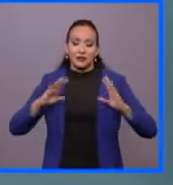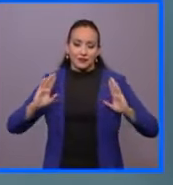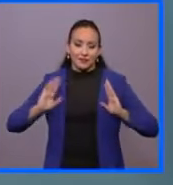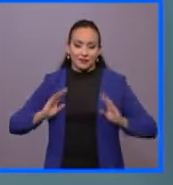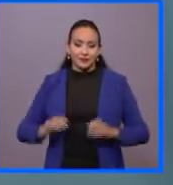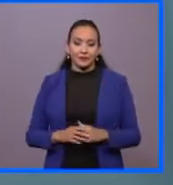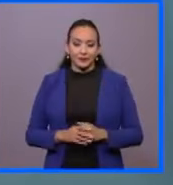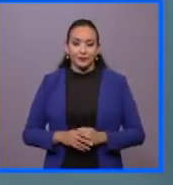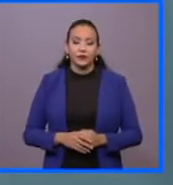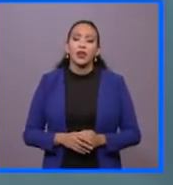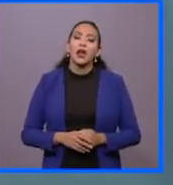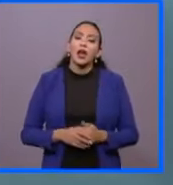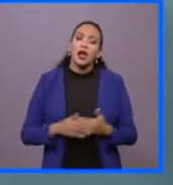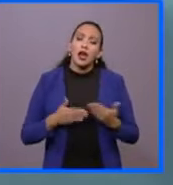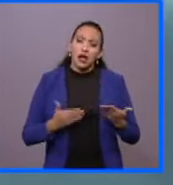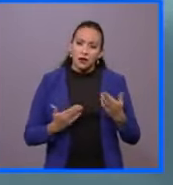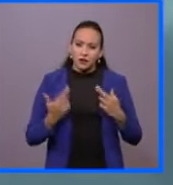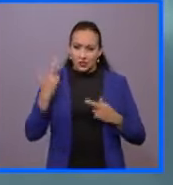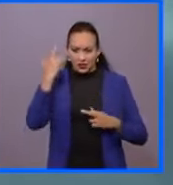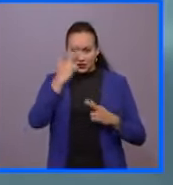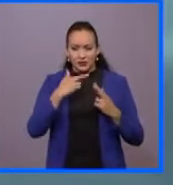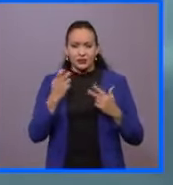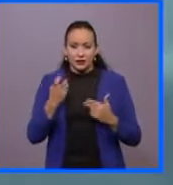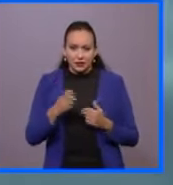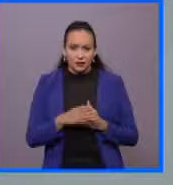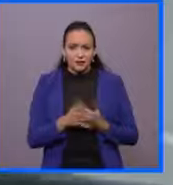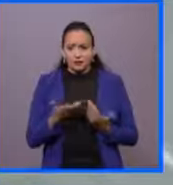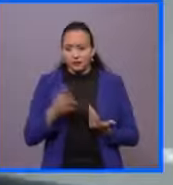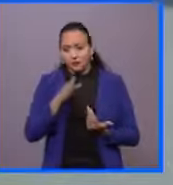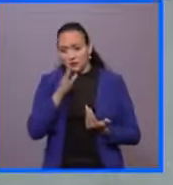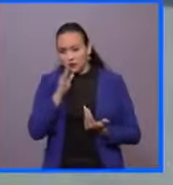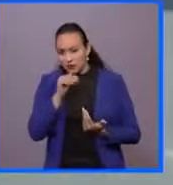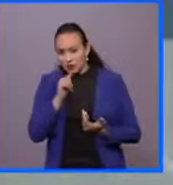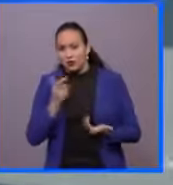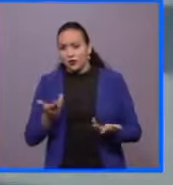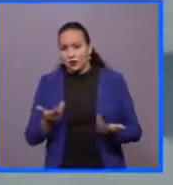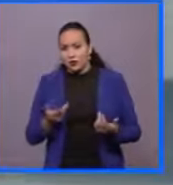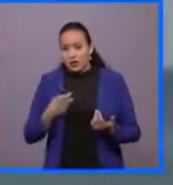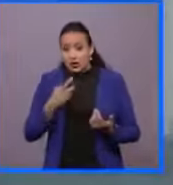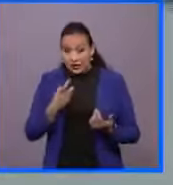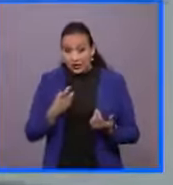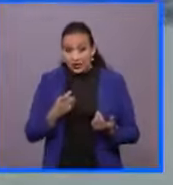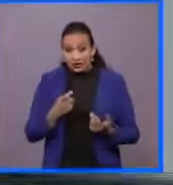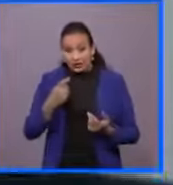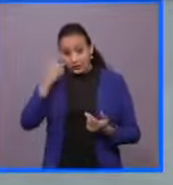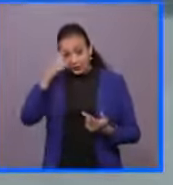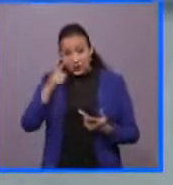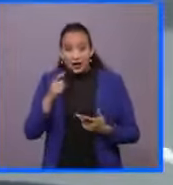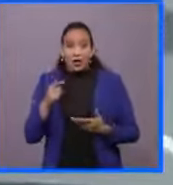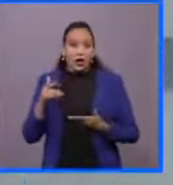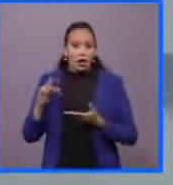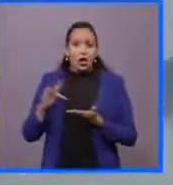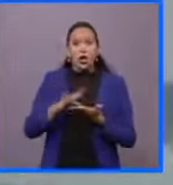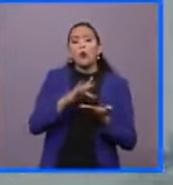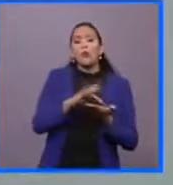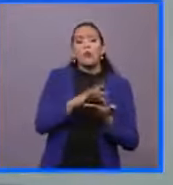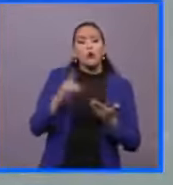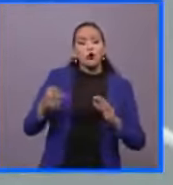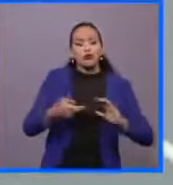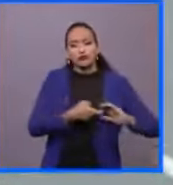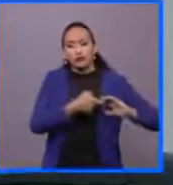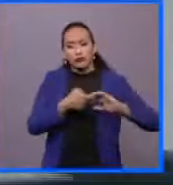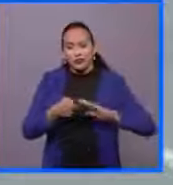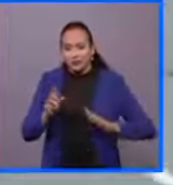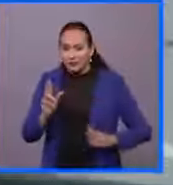Nacional. El Pleno Regional señaló que no puede convenirse que este acto sea un simple auxilio prestado por el permisionario